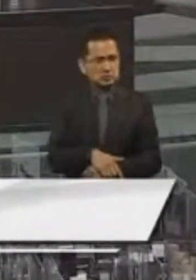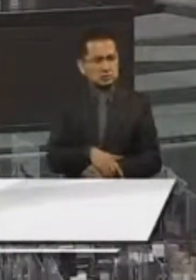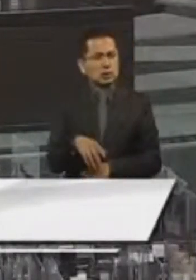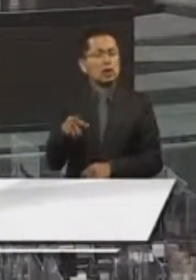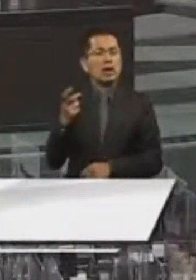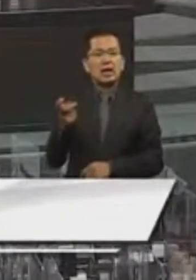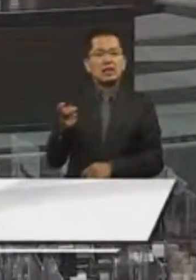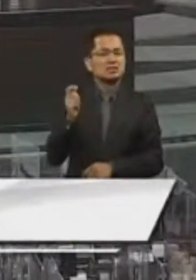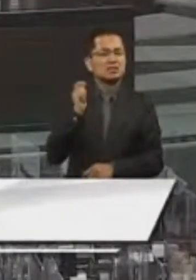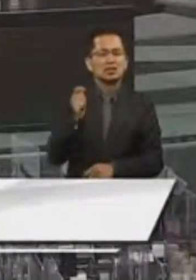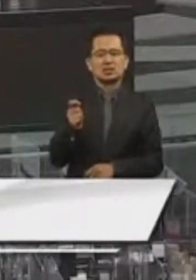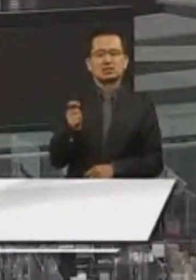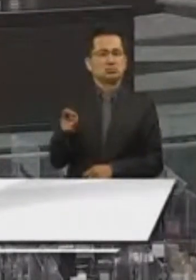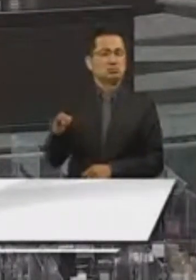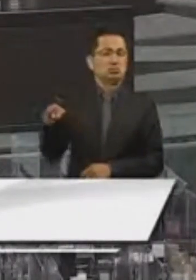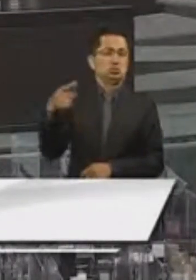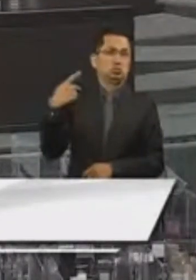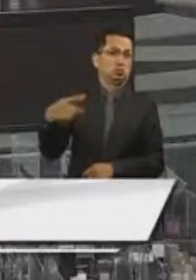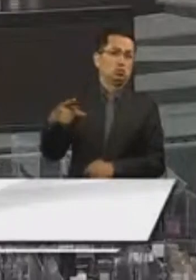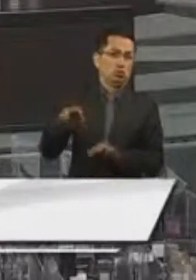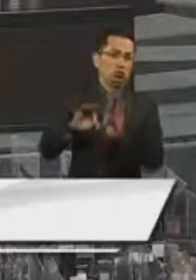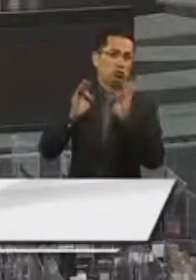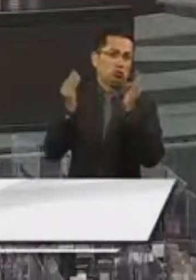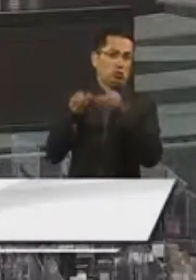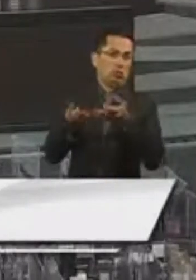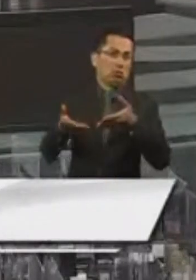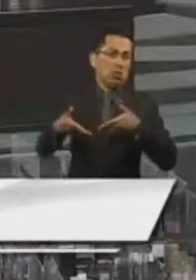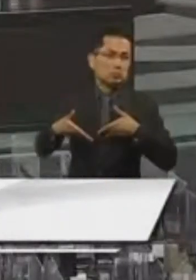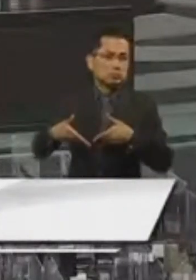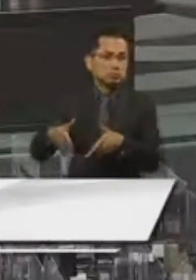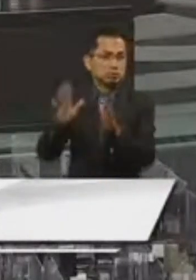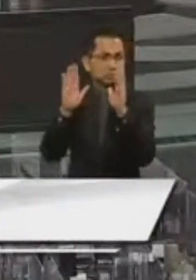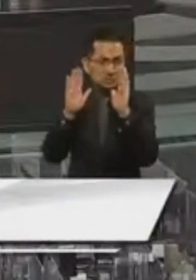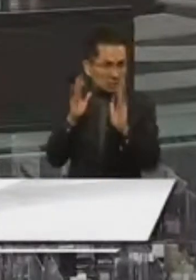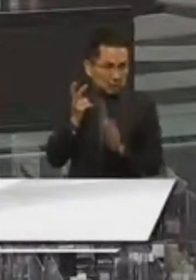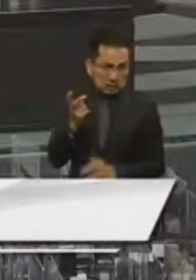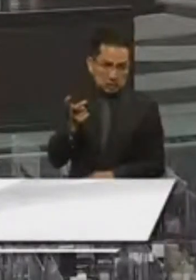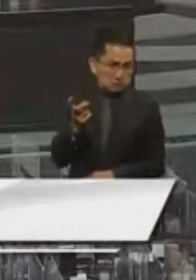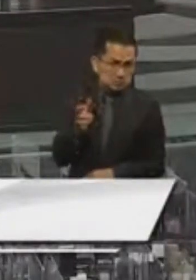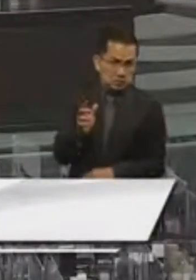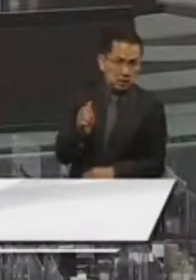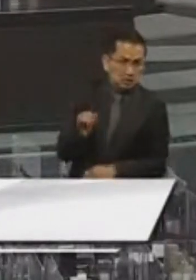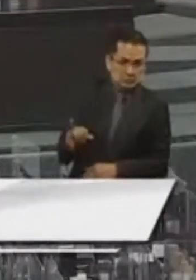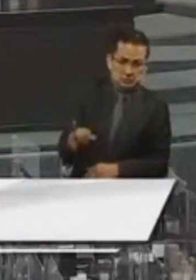callejones sin retorno. No,